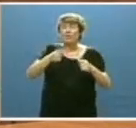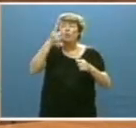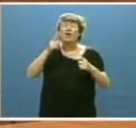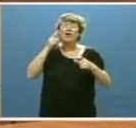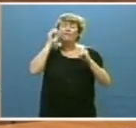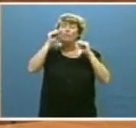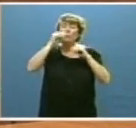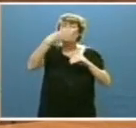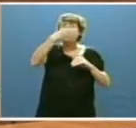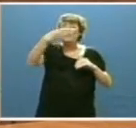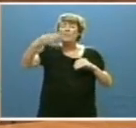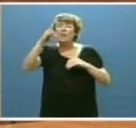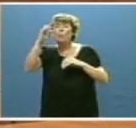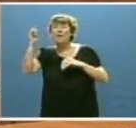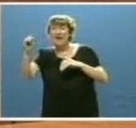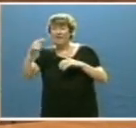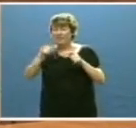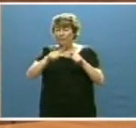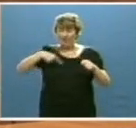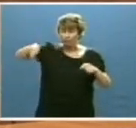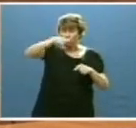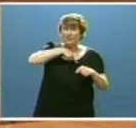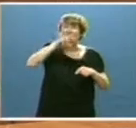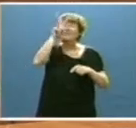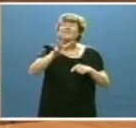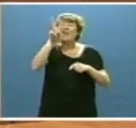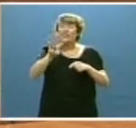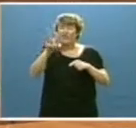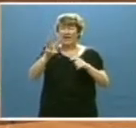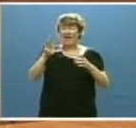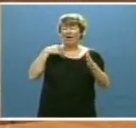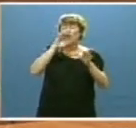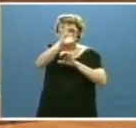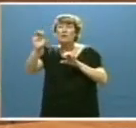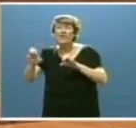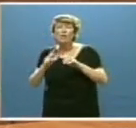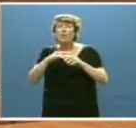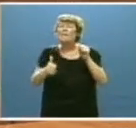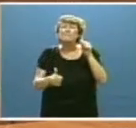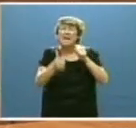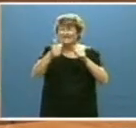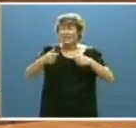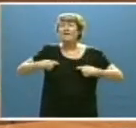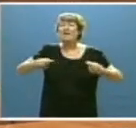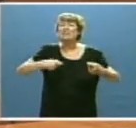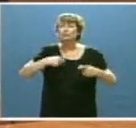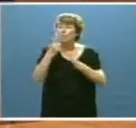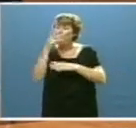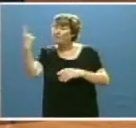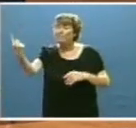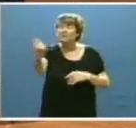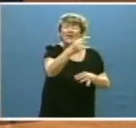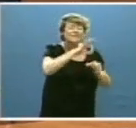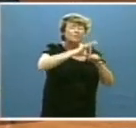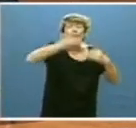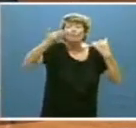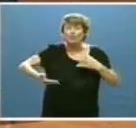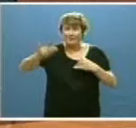de libia nos situaba como tercera comunidad no foral con mayor gasto per cápita en servicios fundamentales